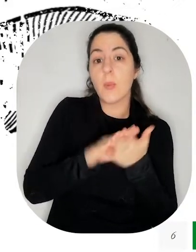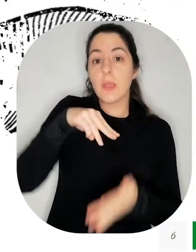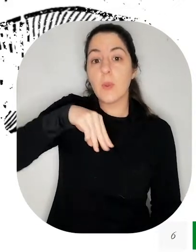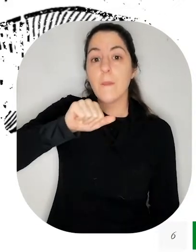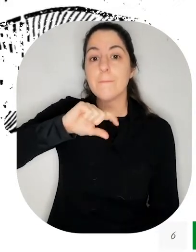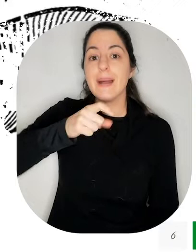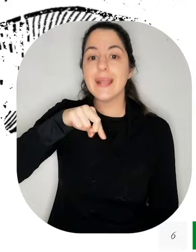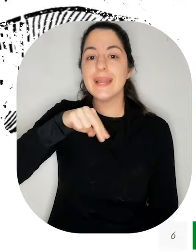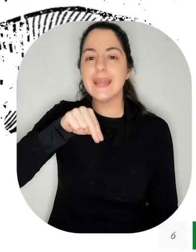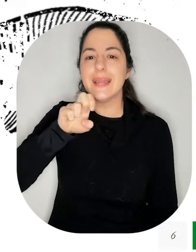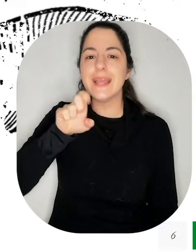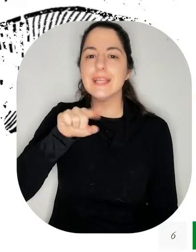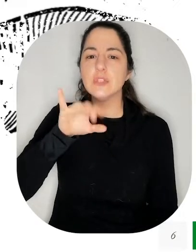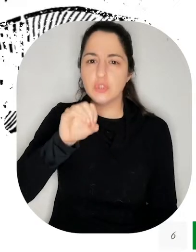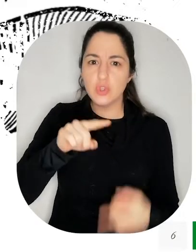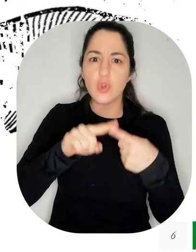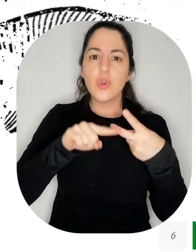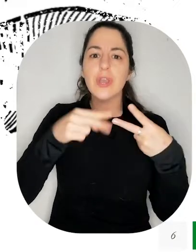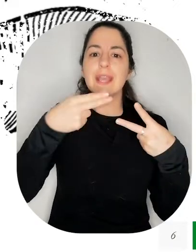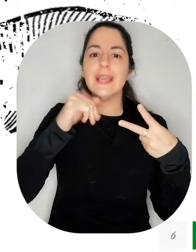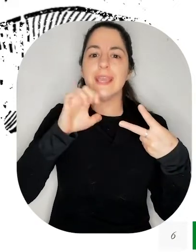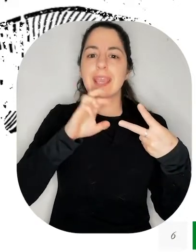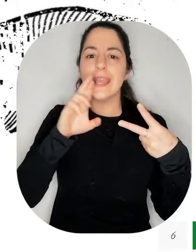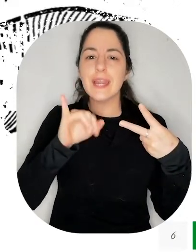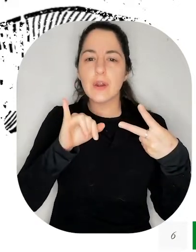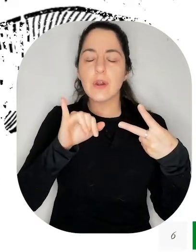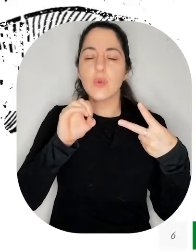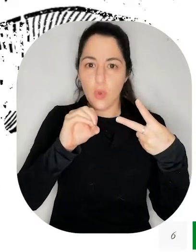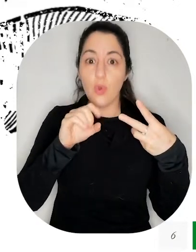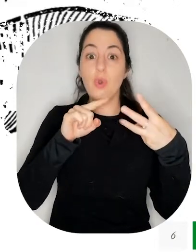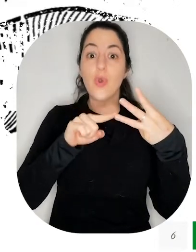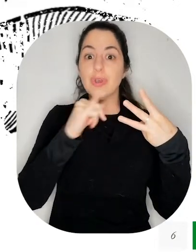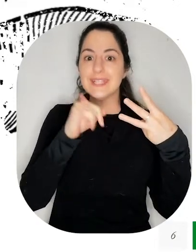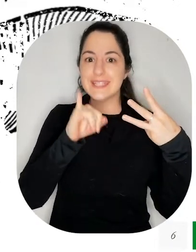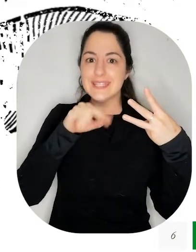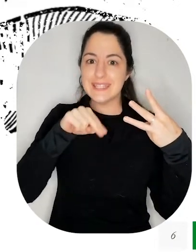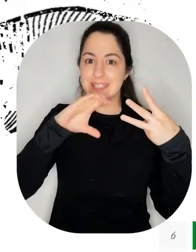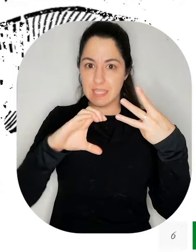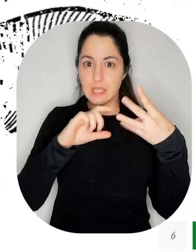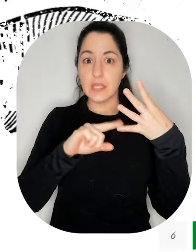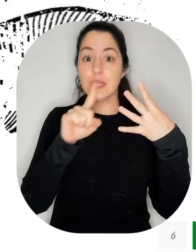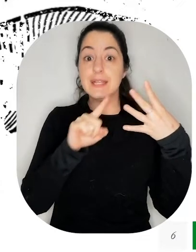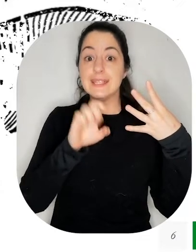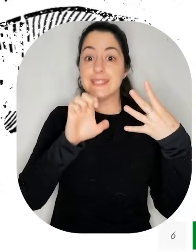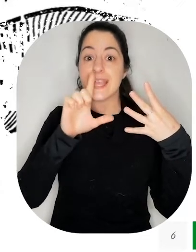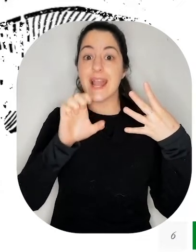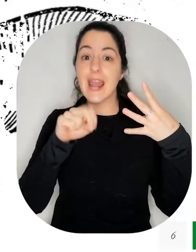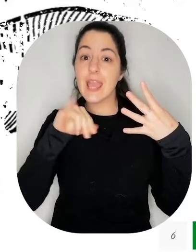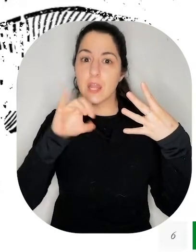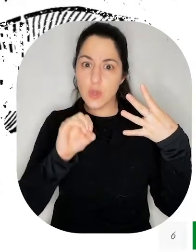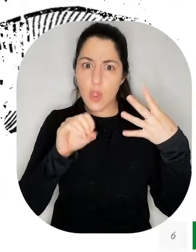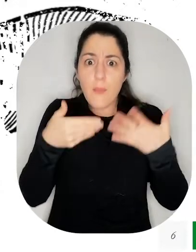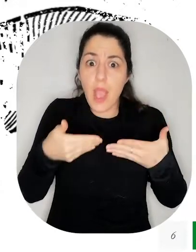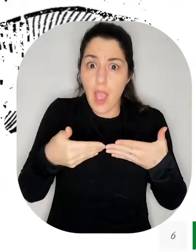traza, como el magnesio, el hierro, el zinc, el manganeso, selenio y cobre. Todos esos actualmente se utilizan